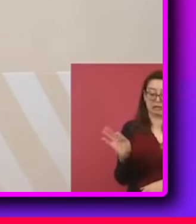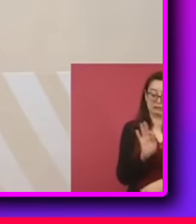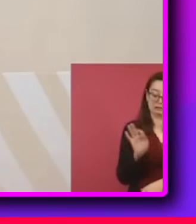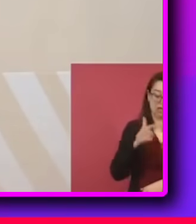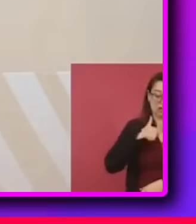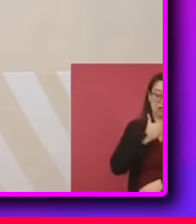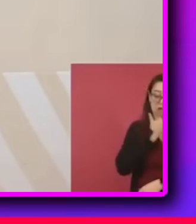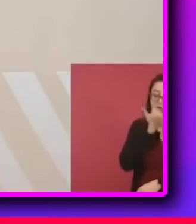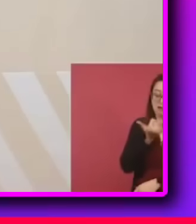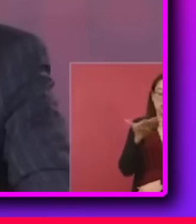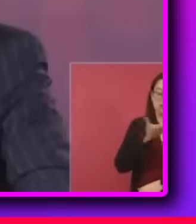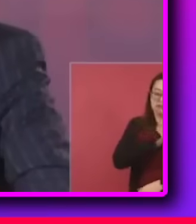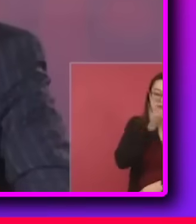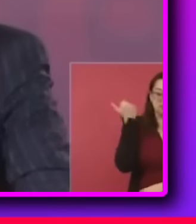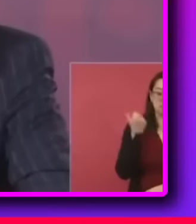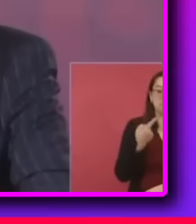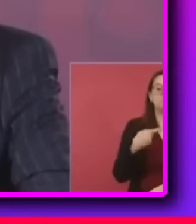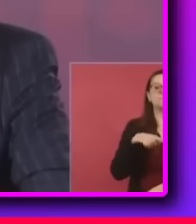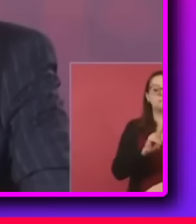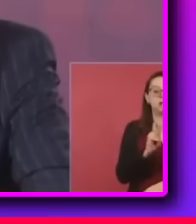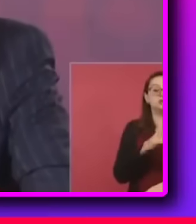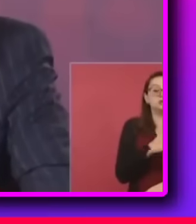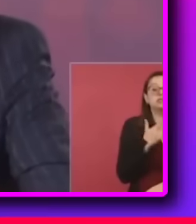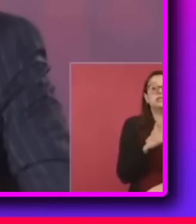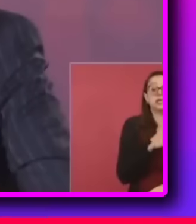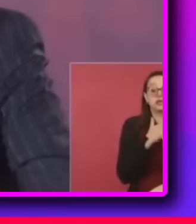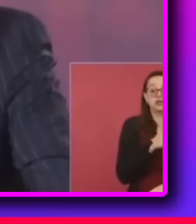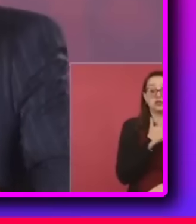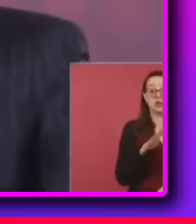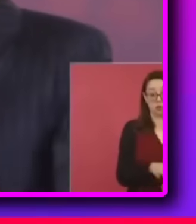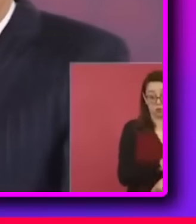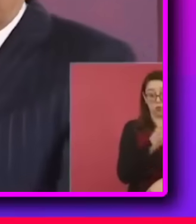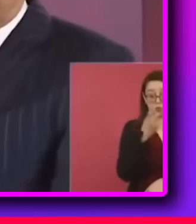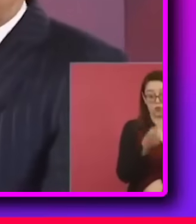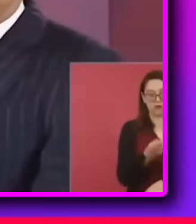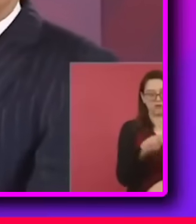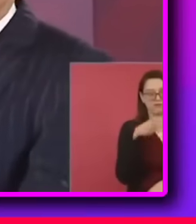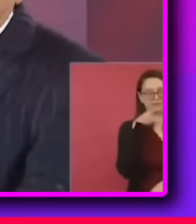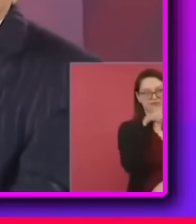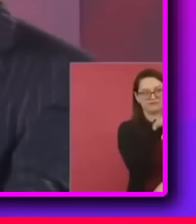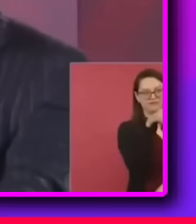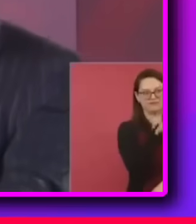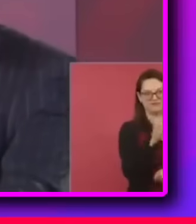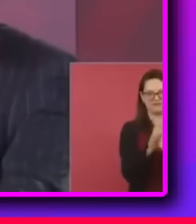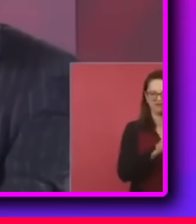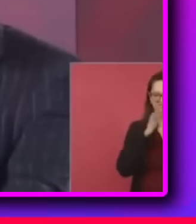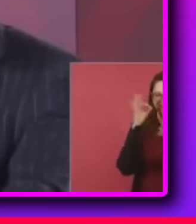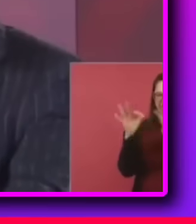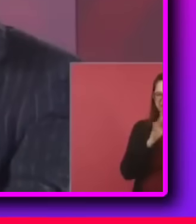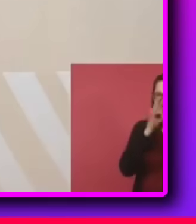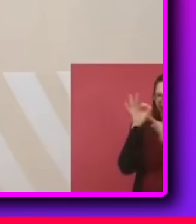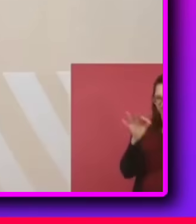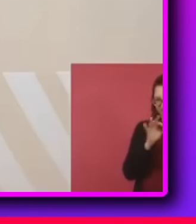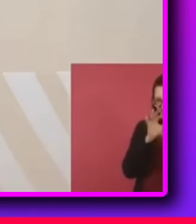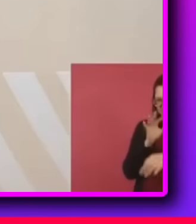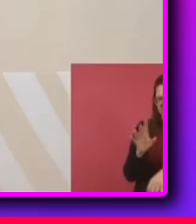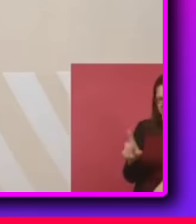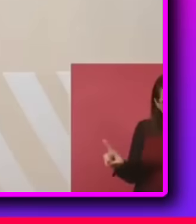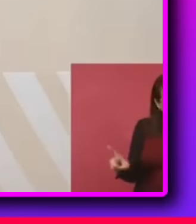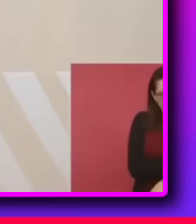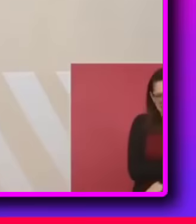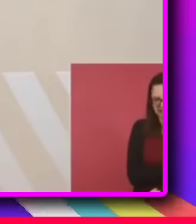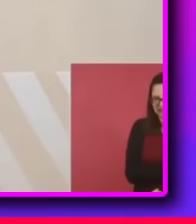porque todo es en cash, todo es dinero sucio. Que nunca ha pagado impuestos López Obrador, ¿de qué diablos